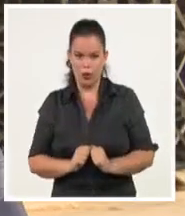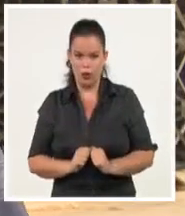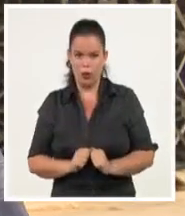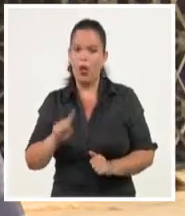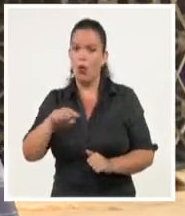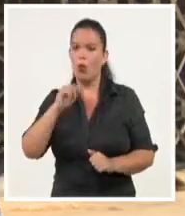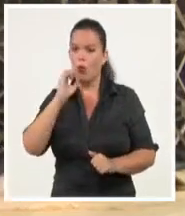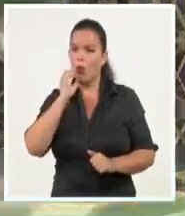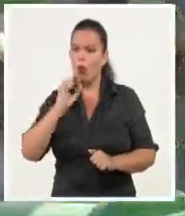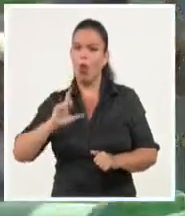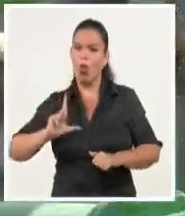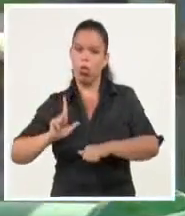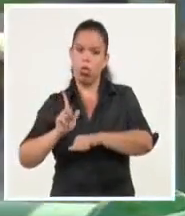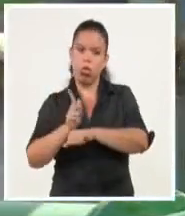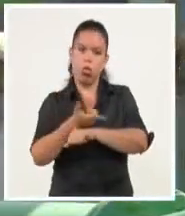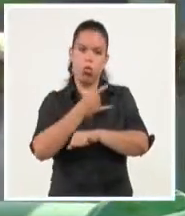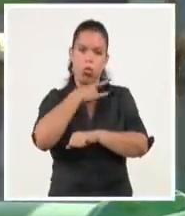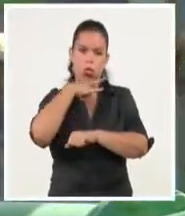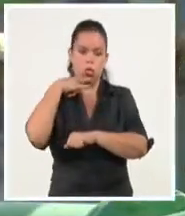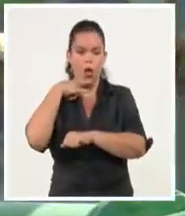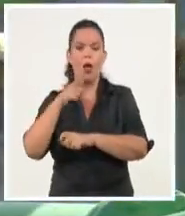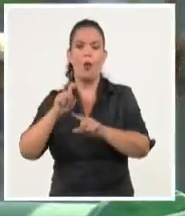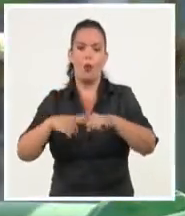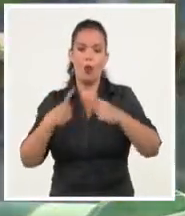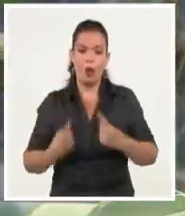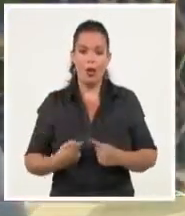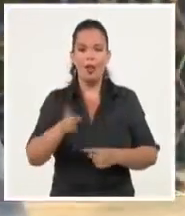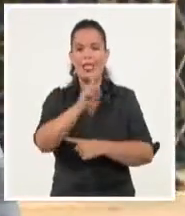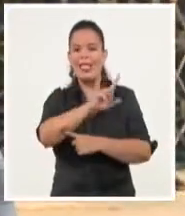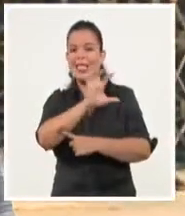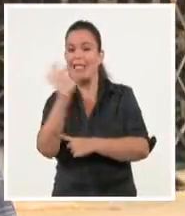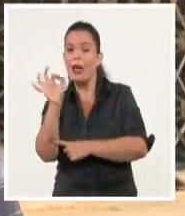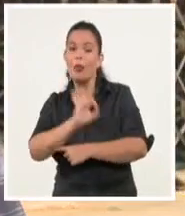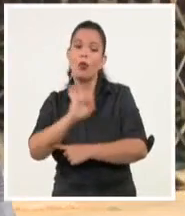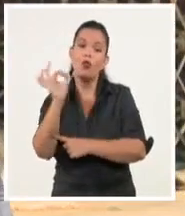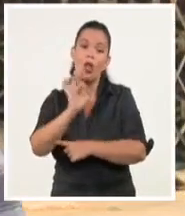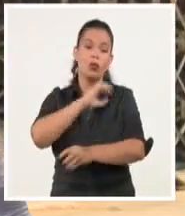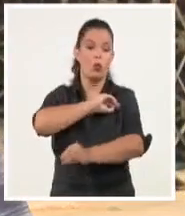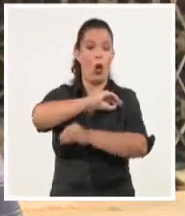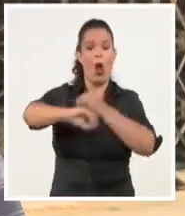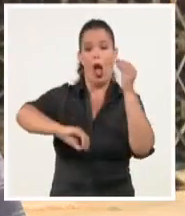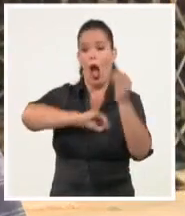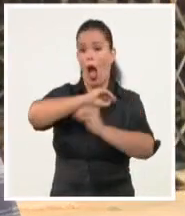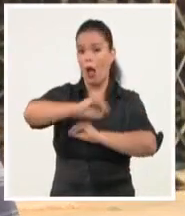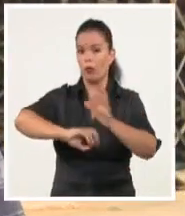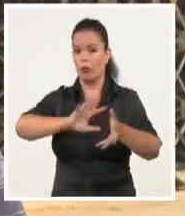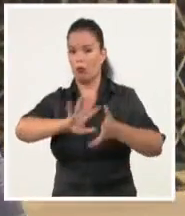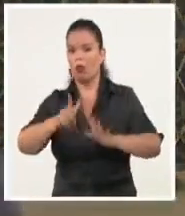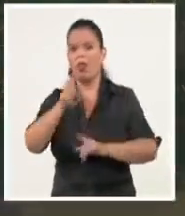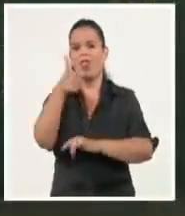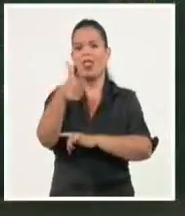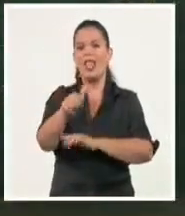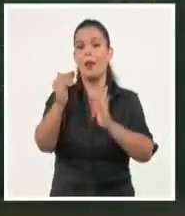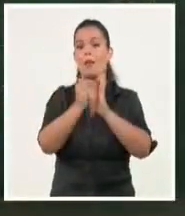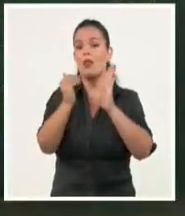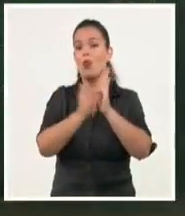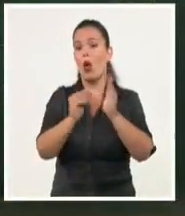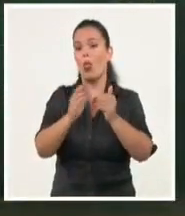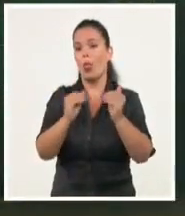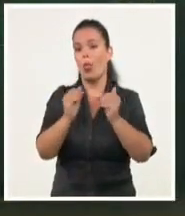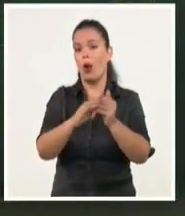profunda como esta, que se requiere casi el 100% del cambio de los conductos, está en el orden de unos 10 millones de dólares esta intervención. Cuando